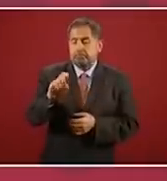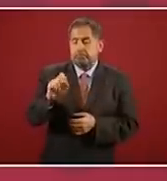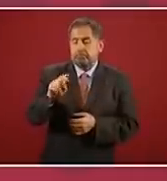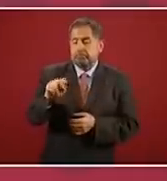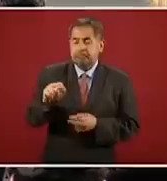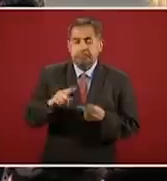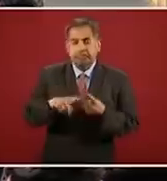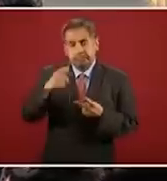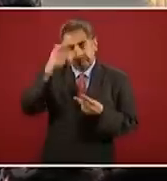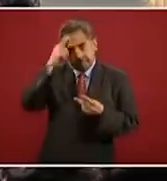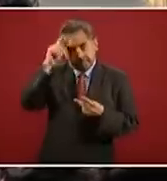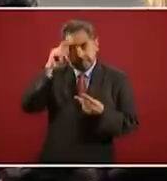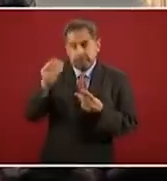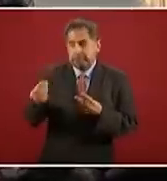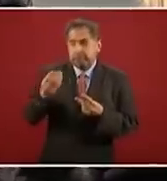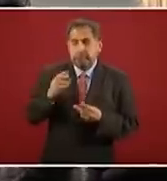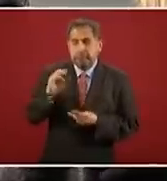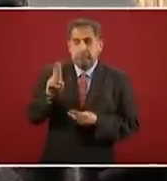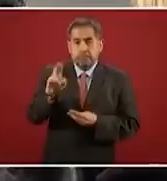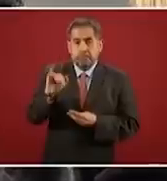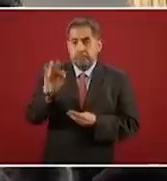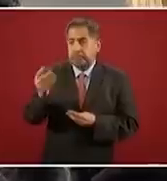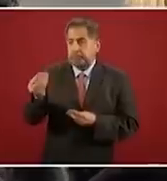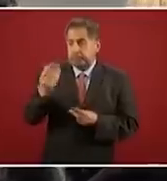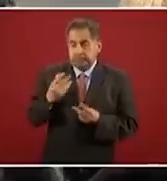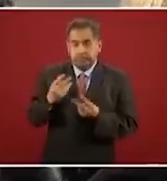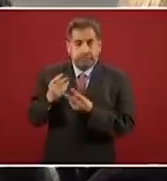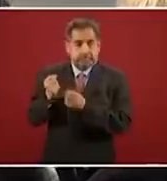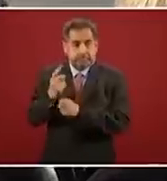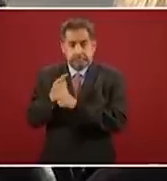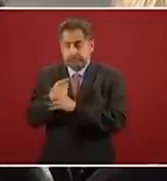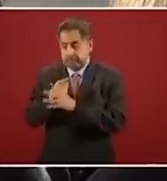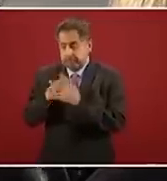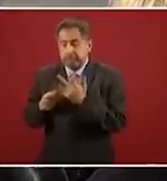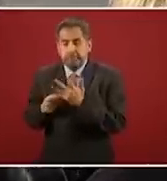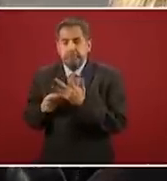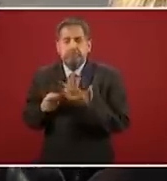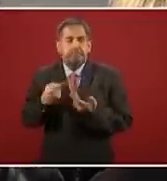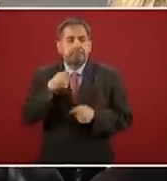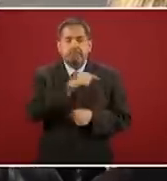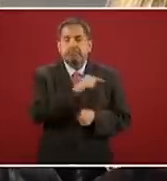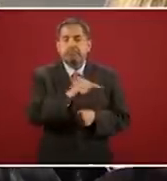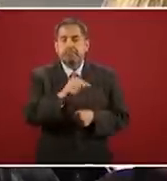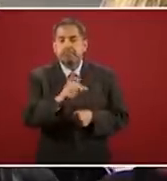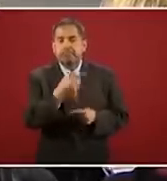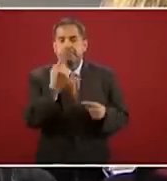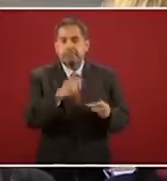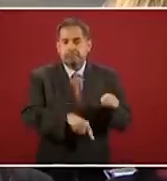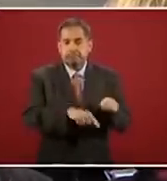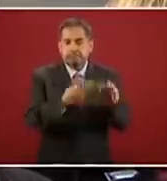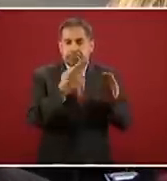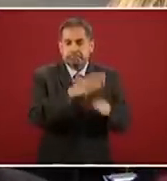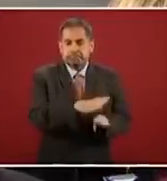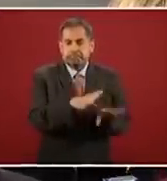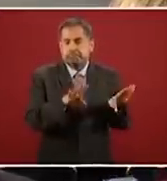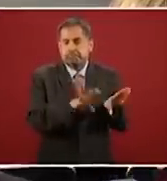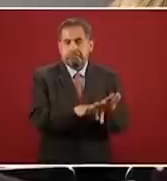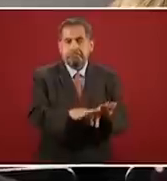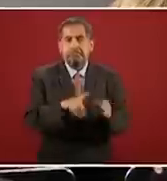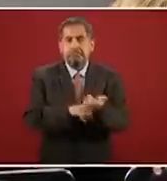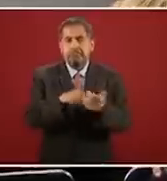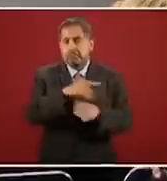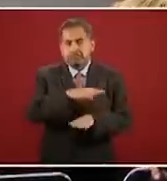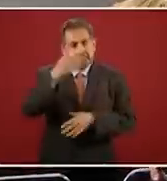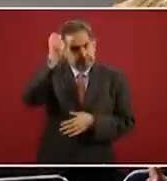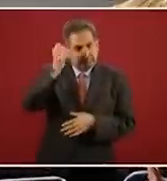de Marina, la Unidad de Inteligencia Financiera y la Secretaría de Seguridad y Protección Ciudadana, pues vinculados con el cártel de Sinaloa,